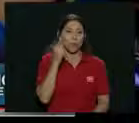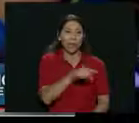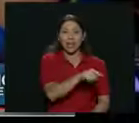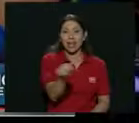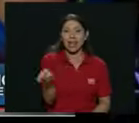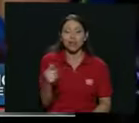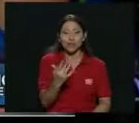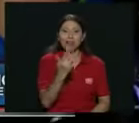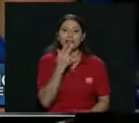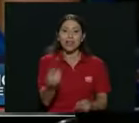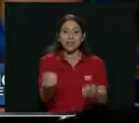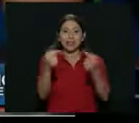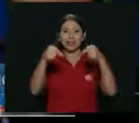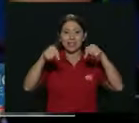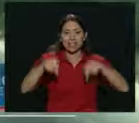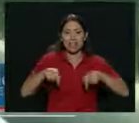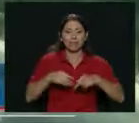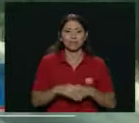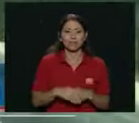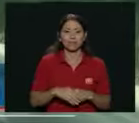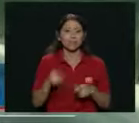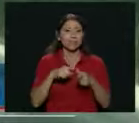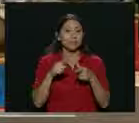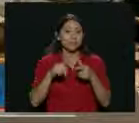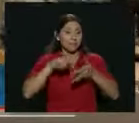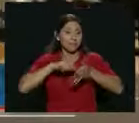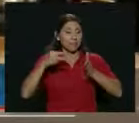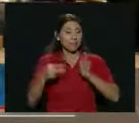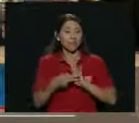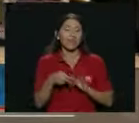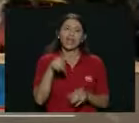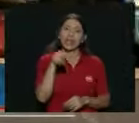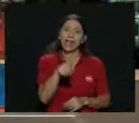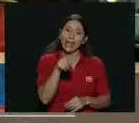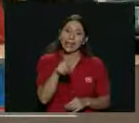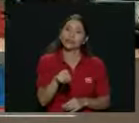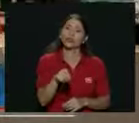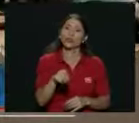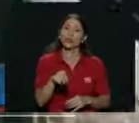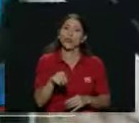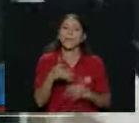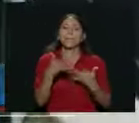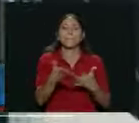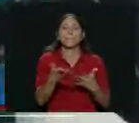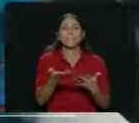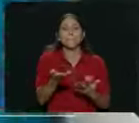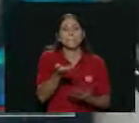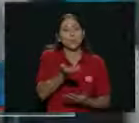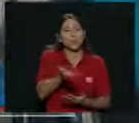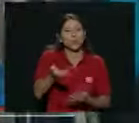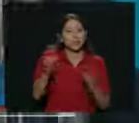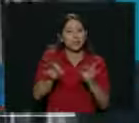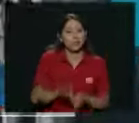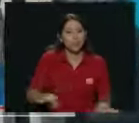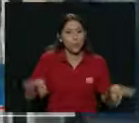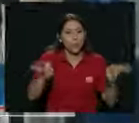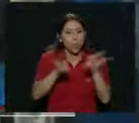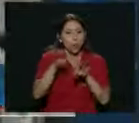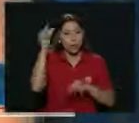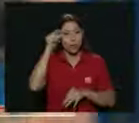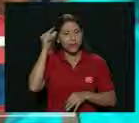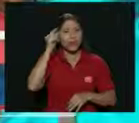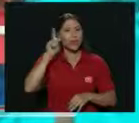poblaciones para venirse hacia acá. Eso entonces va a traernos a nosotros una serie de aspectos importantes en los que el gobierno debería de